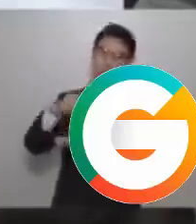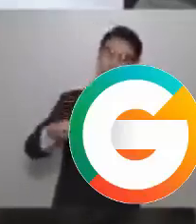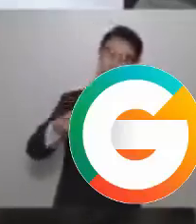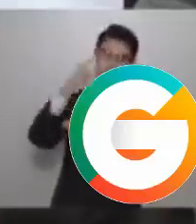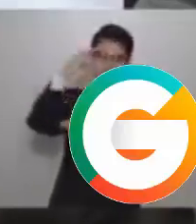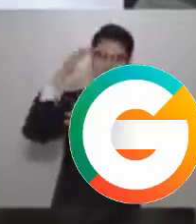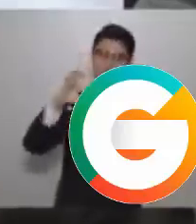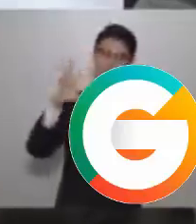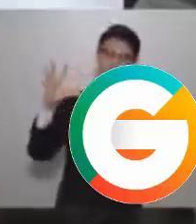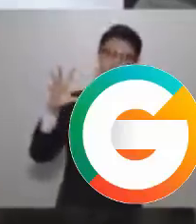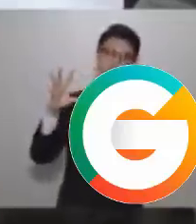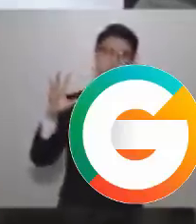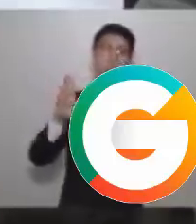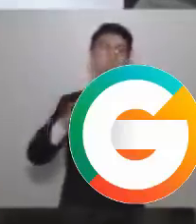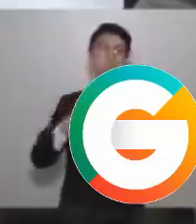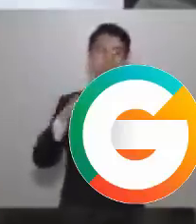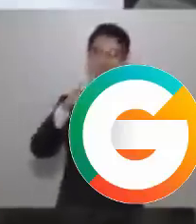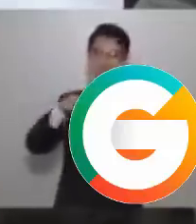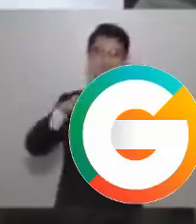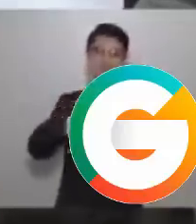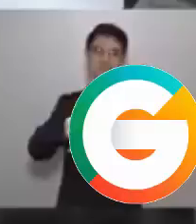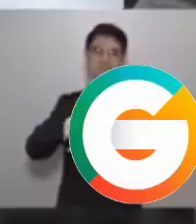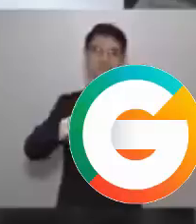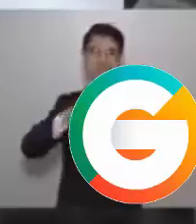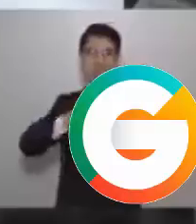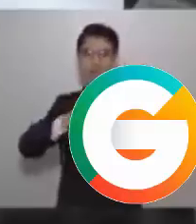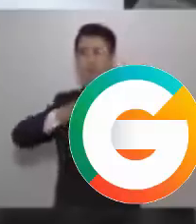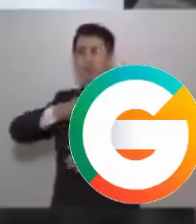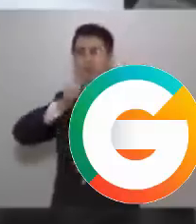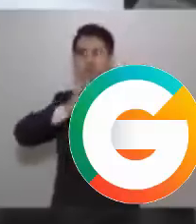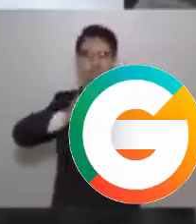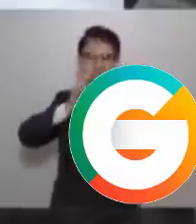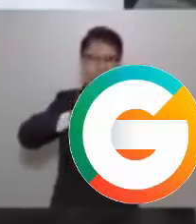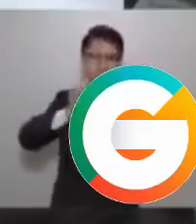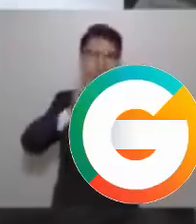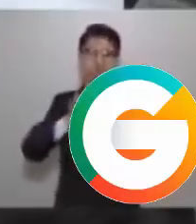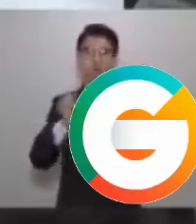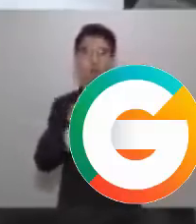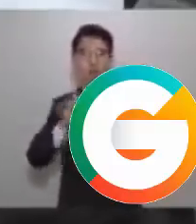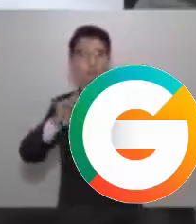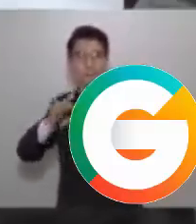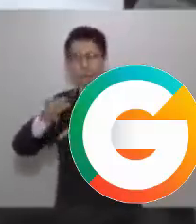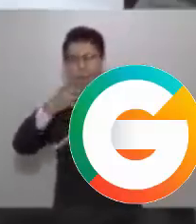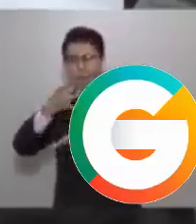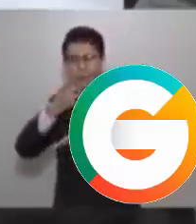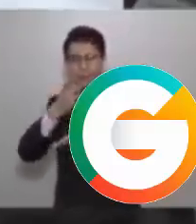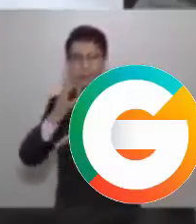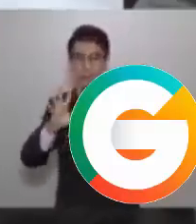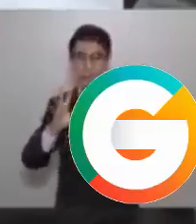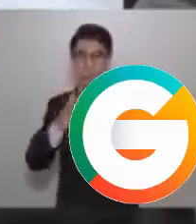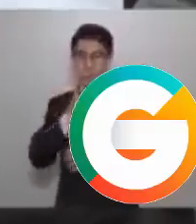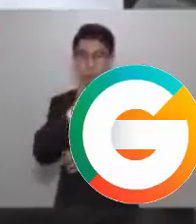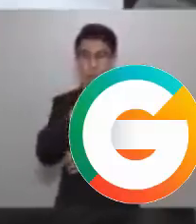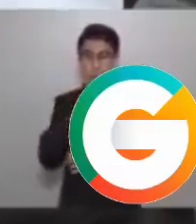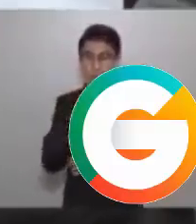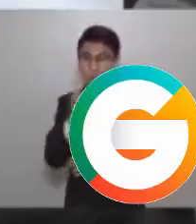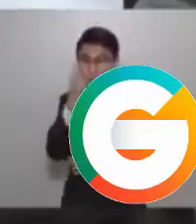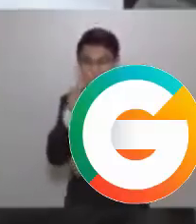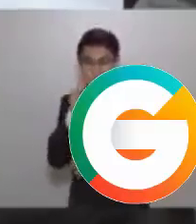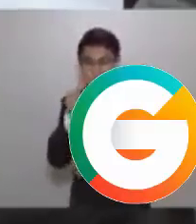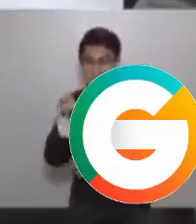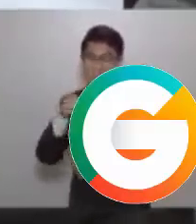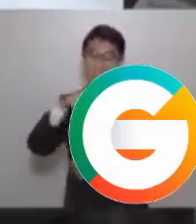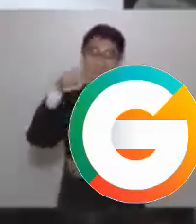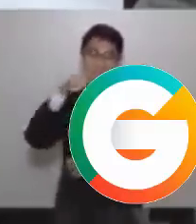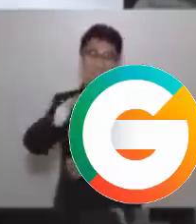Esperemos que se recupere, primero que nada viéndolo desde la perspectiva de sus familiares y el derecho a la vida que tiene y a la salud. Y acto seguido, ser muy